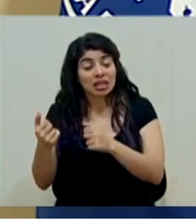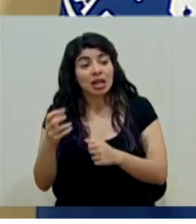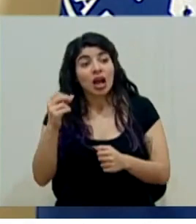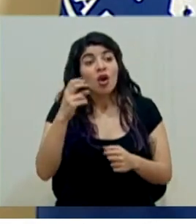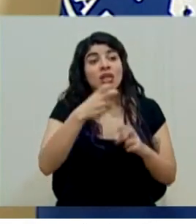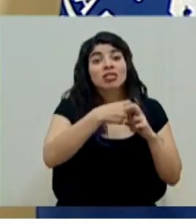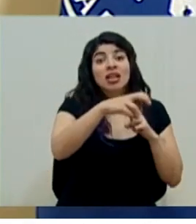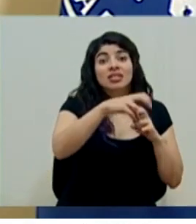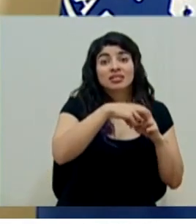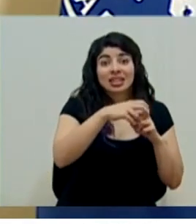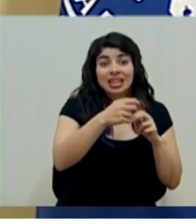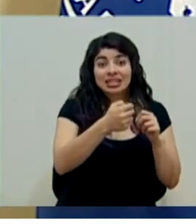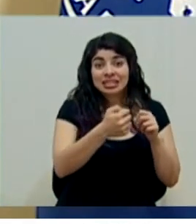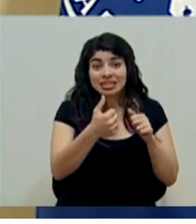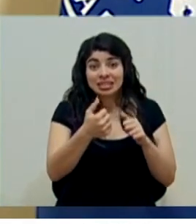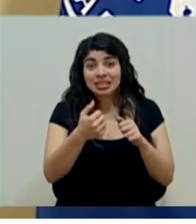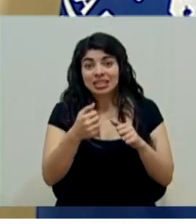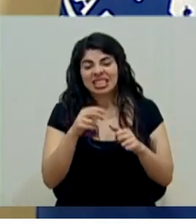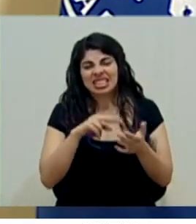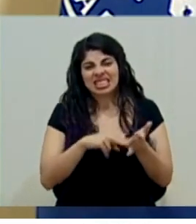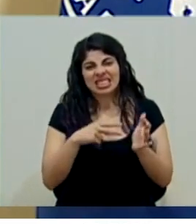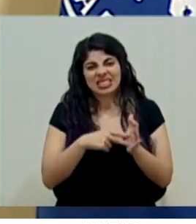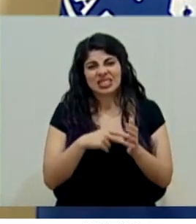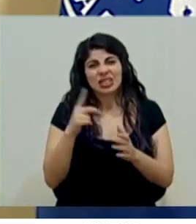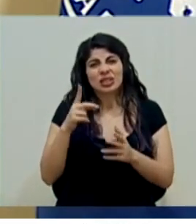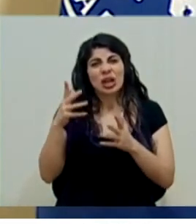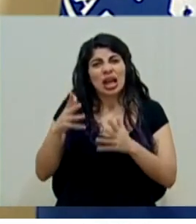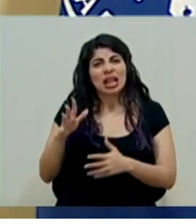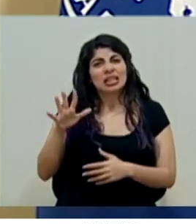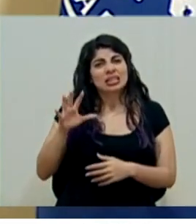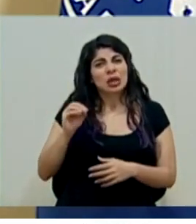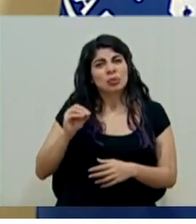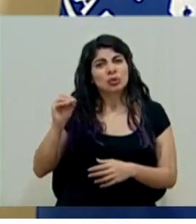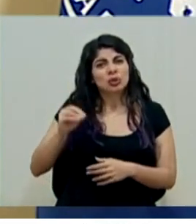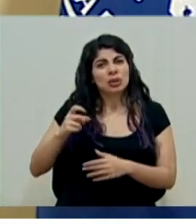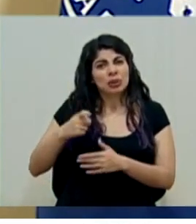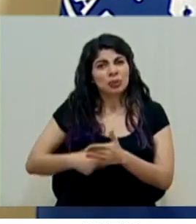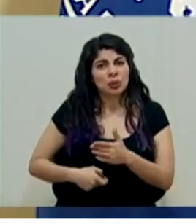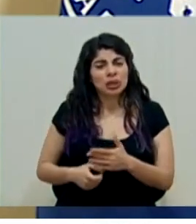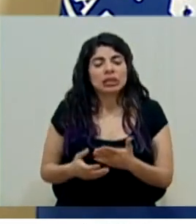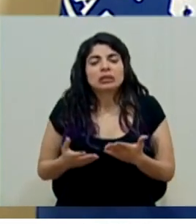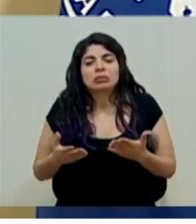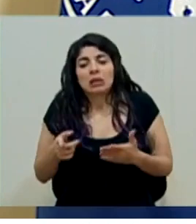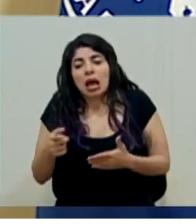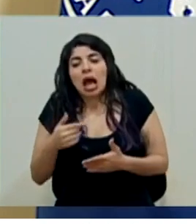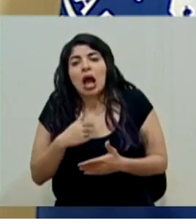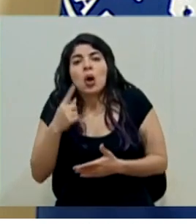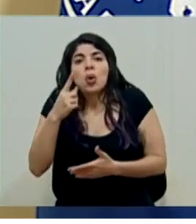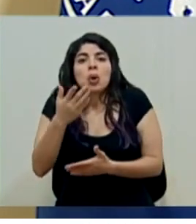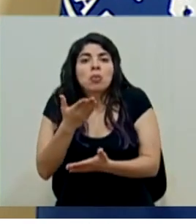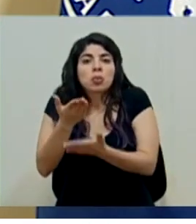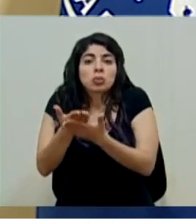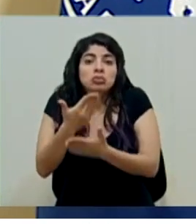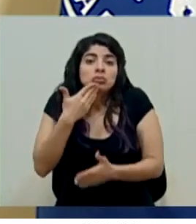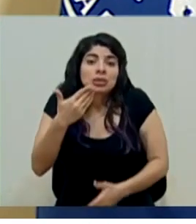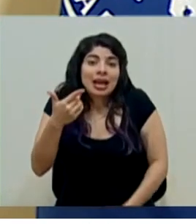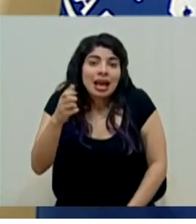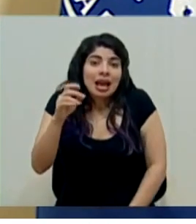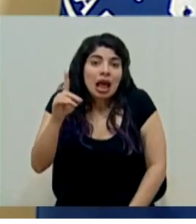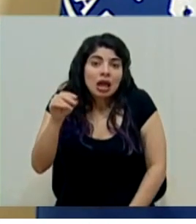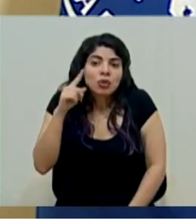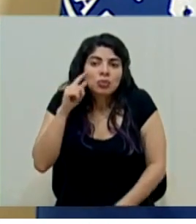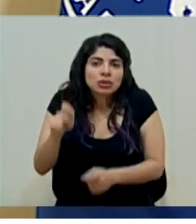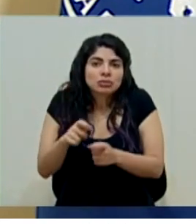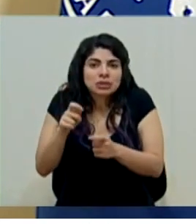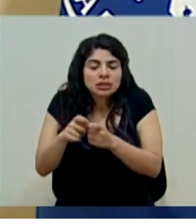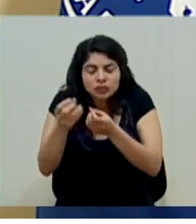tipo de transferencia para la gente más humilde, solo es el 5% de ese impuesto. Bueno, ahí hay una propuesta. Yo agradezco a don Gerardo ser